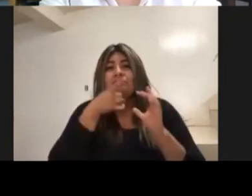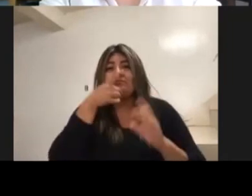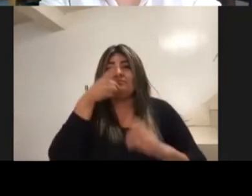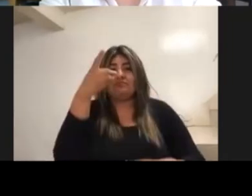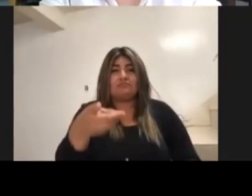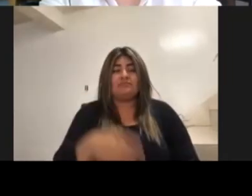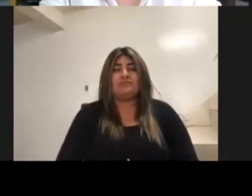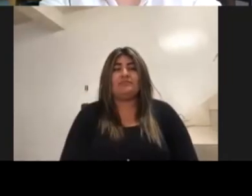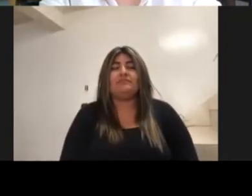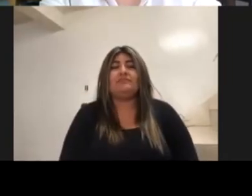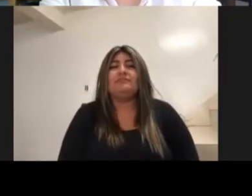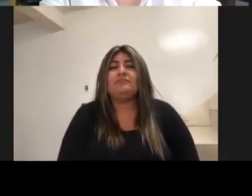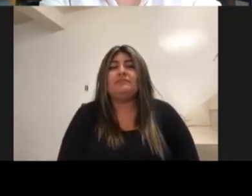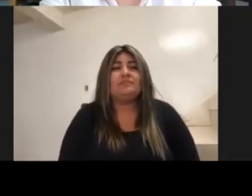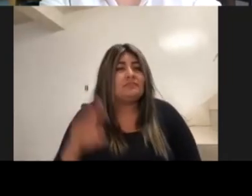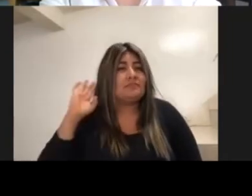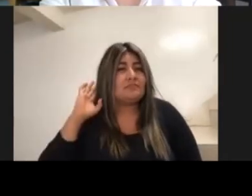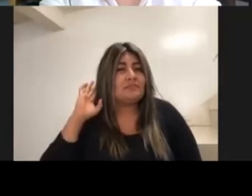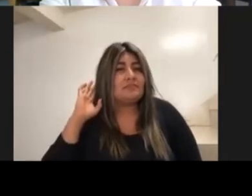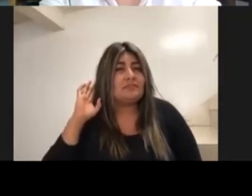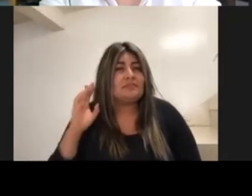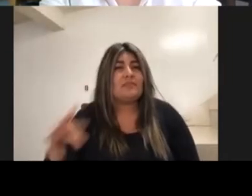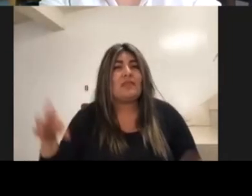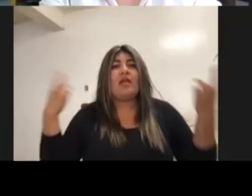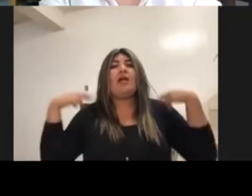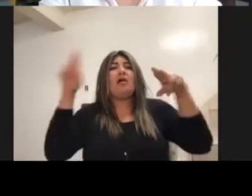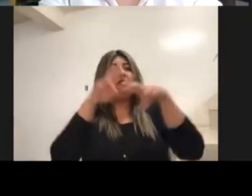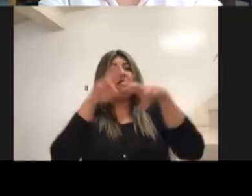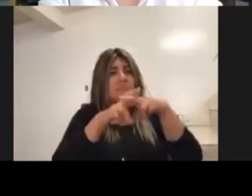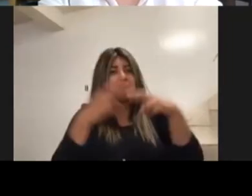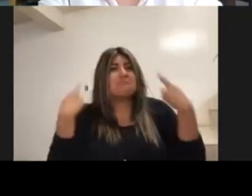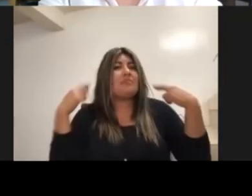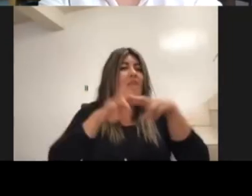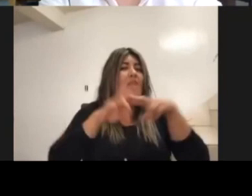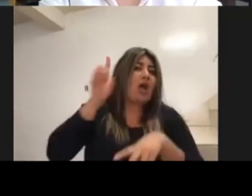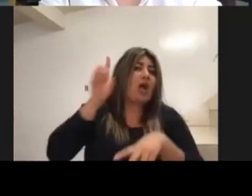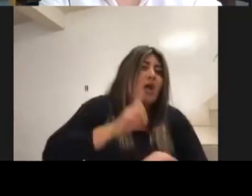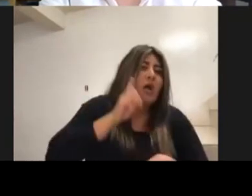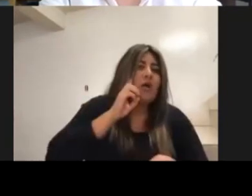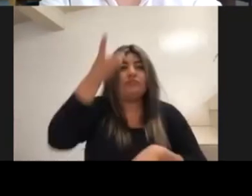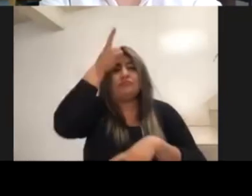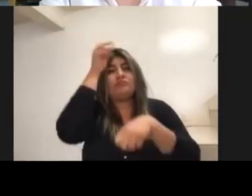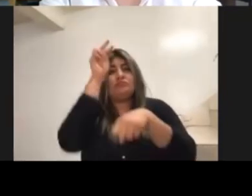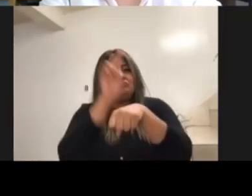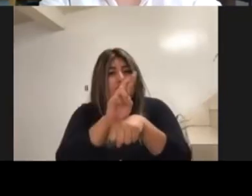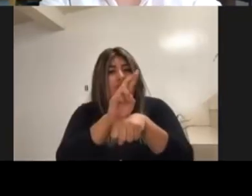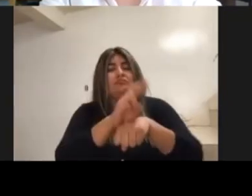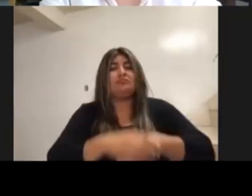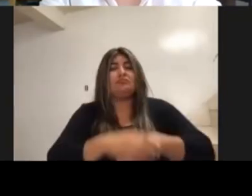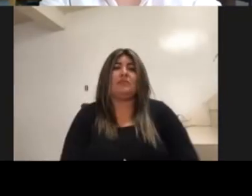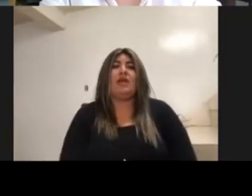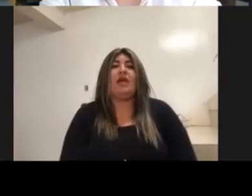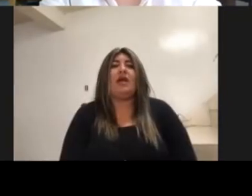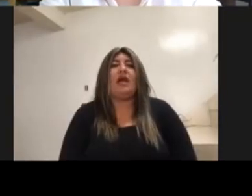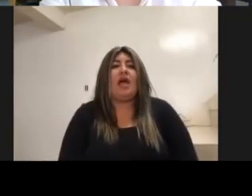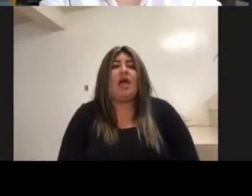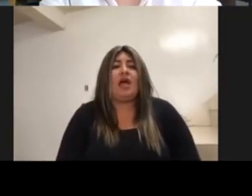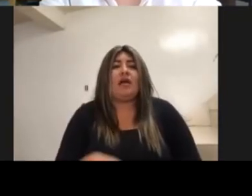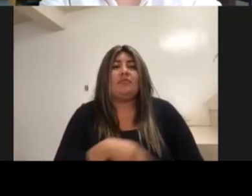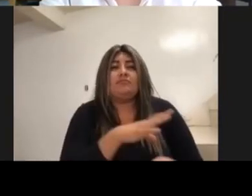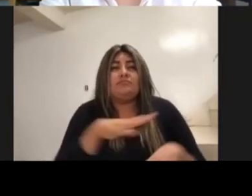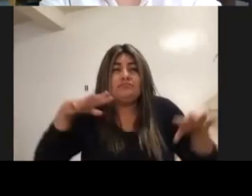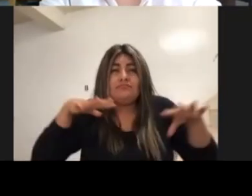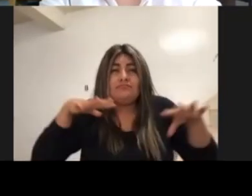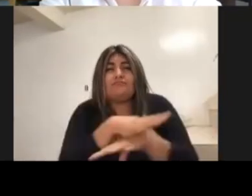de capacitar a los maestros, a las maestras, a los directivos, en un cambio de paradigma